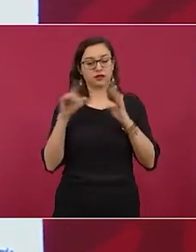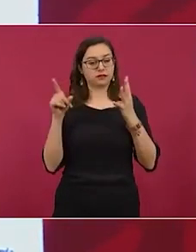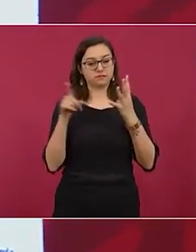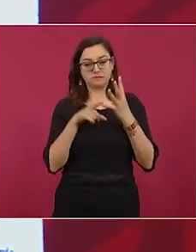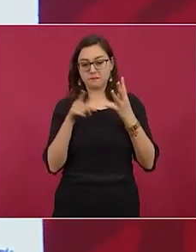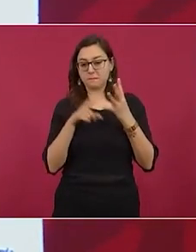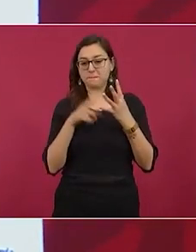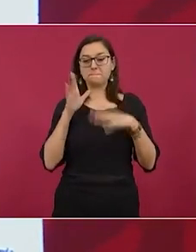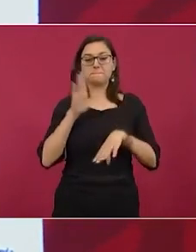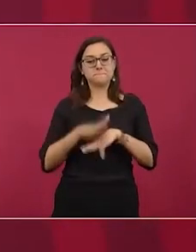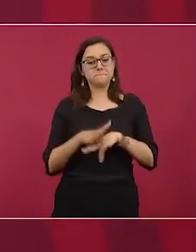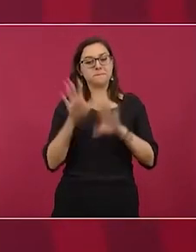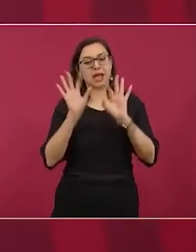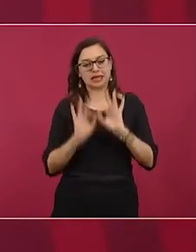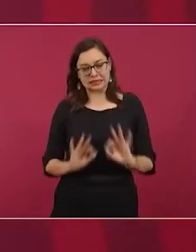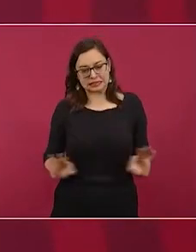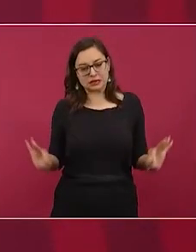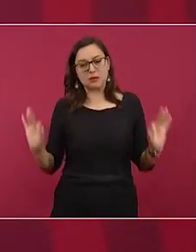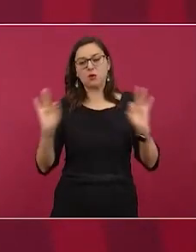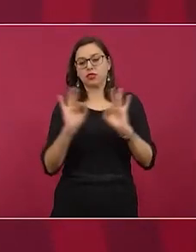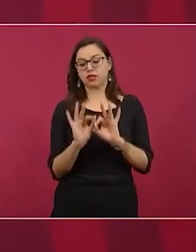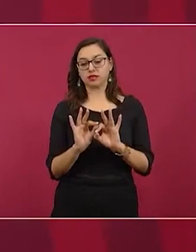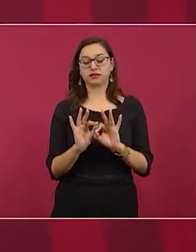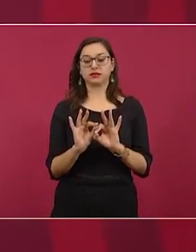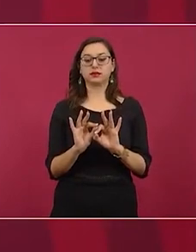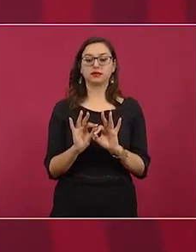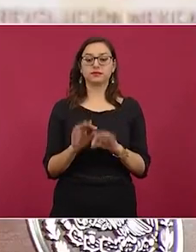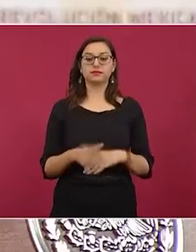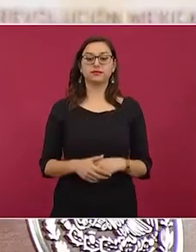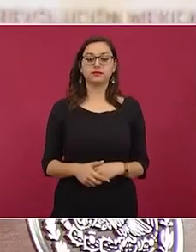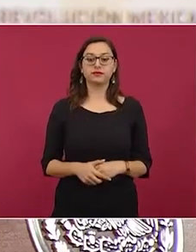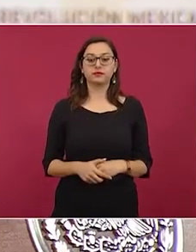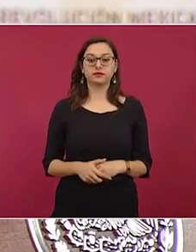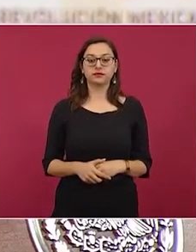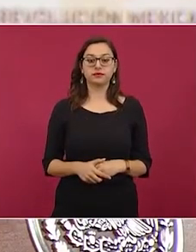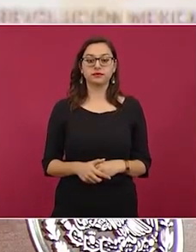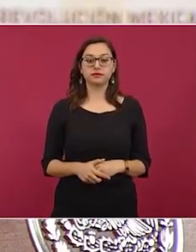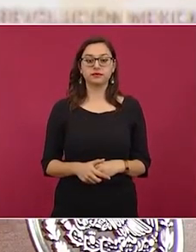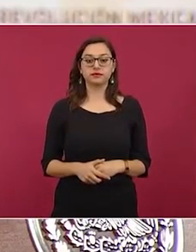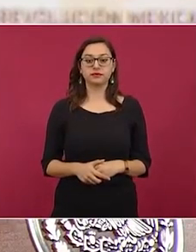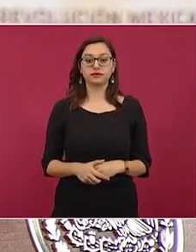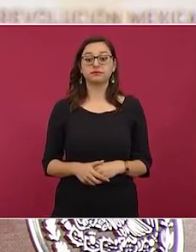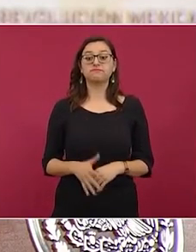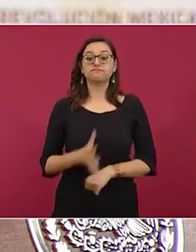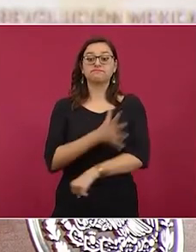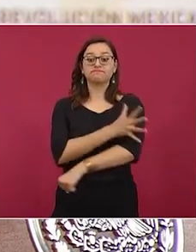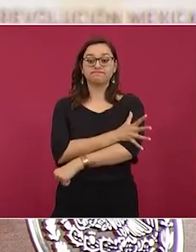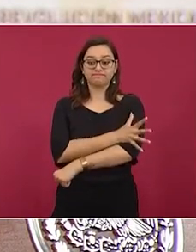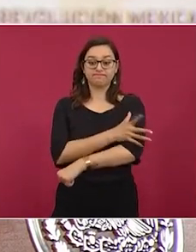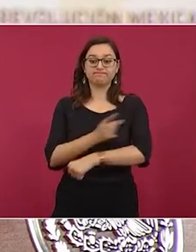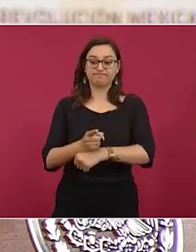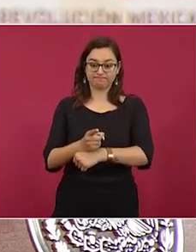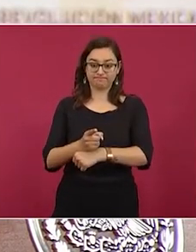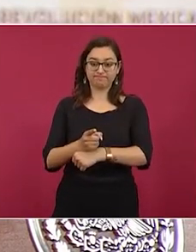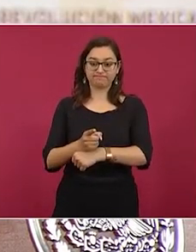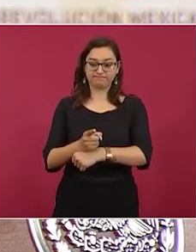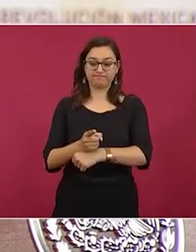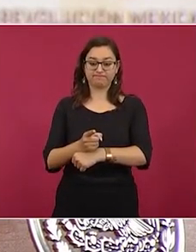la más importante de todas las variables. Muchas gracias, señor. La honestidad.